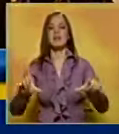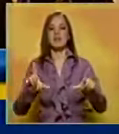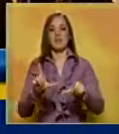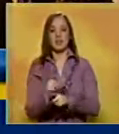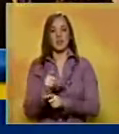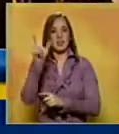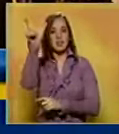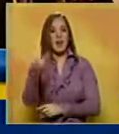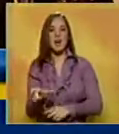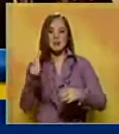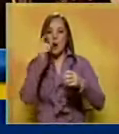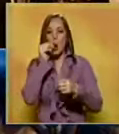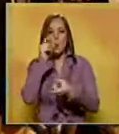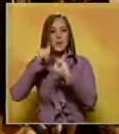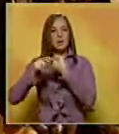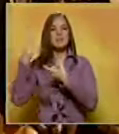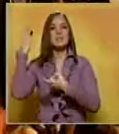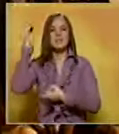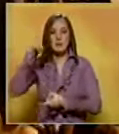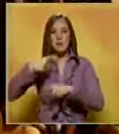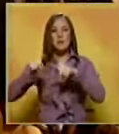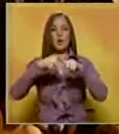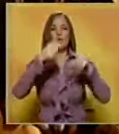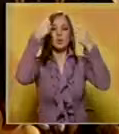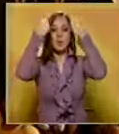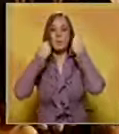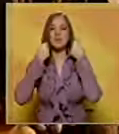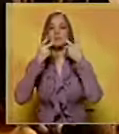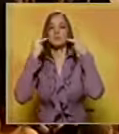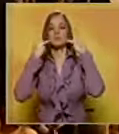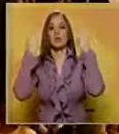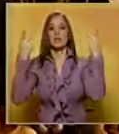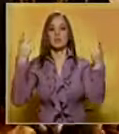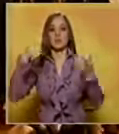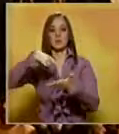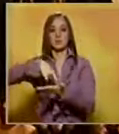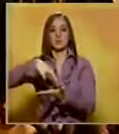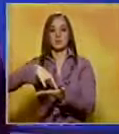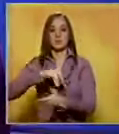Salvatore Lucchese y el resto de los presos políticos. En Carabobo, Randolfo Blanco, Noticiero Venevisión.